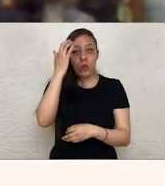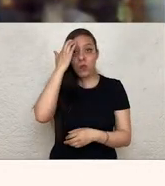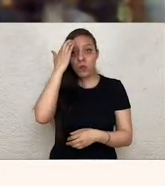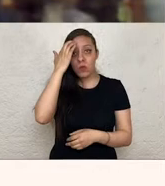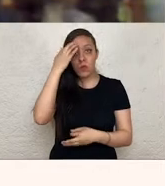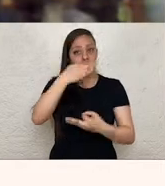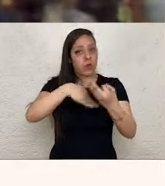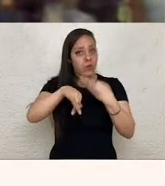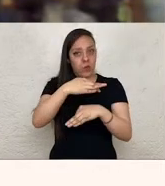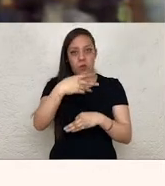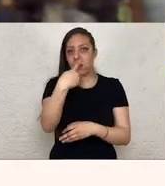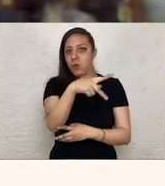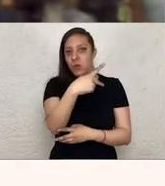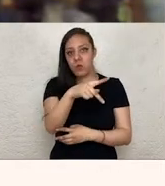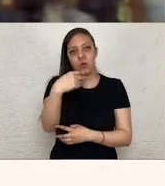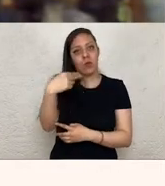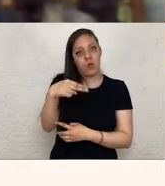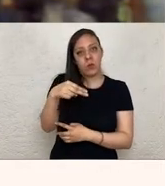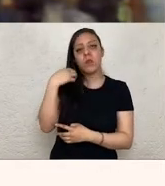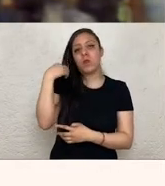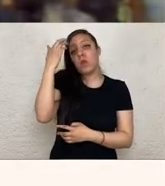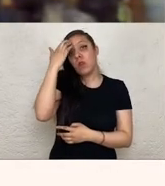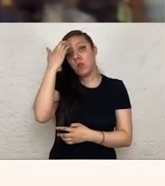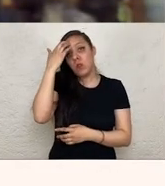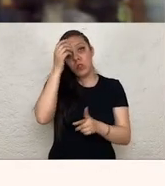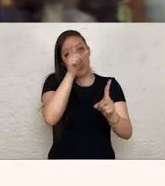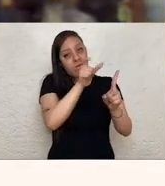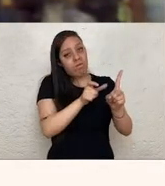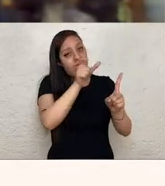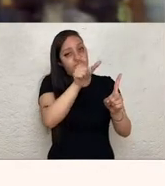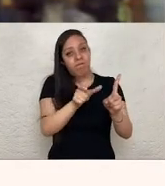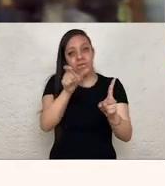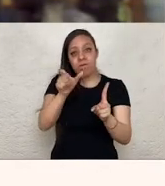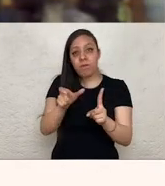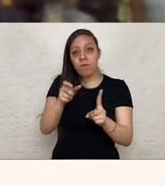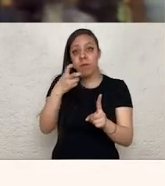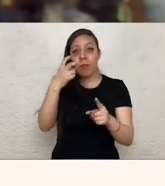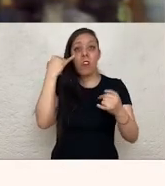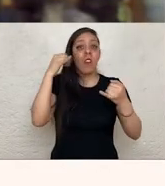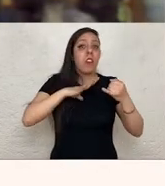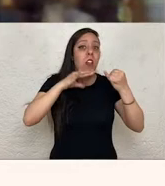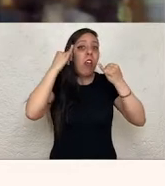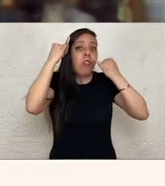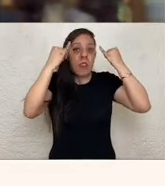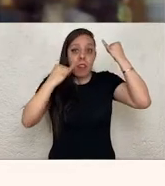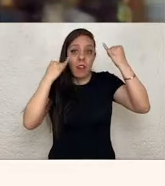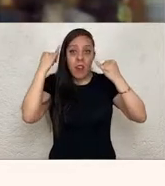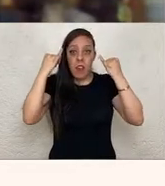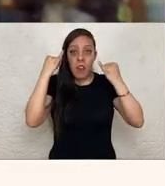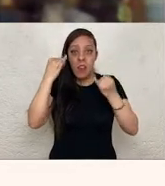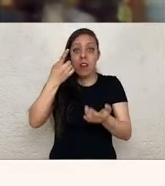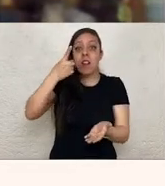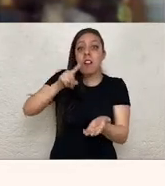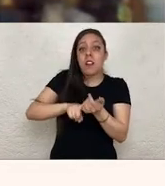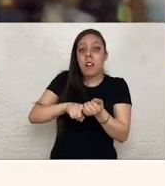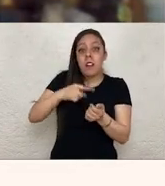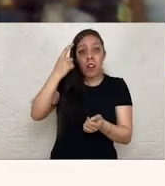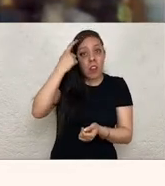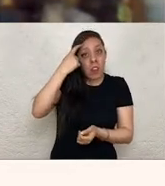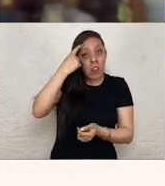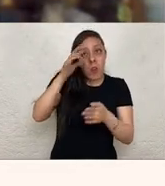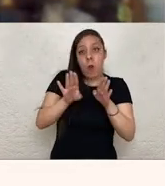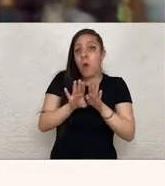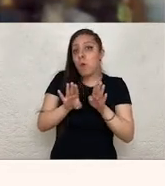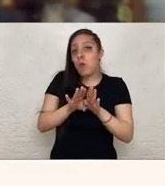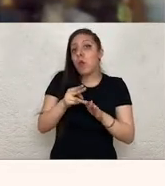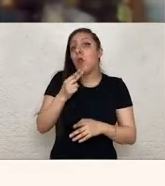menos todo el mundo lo conoce, conoce su nombre, conoce la figura, tiene una imagen de ahí en la mente.